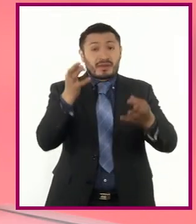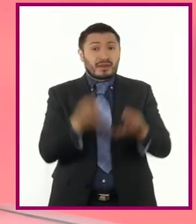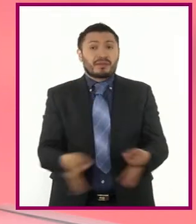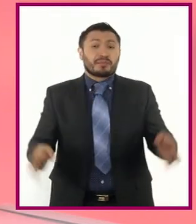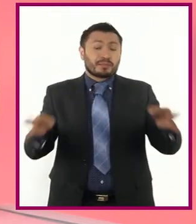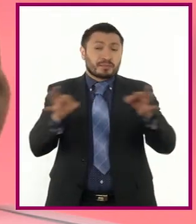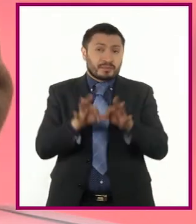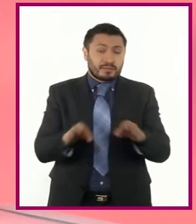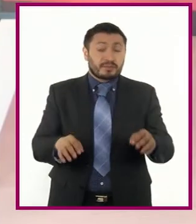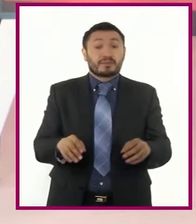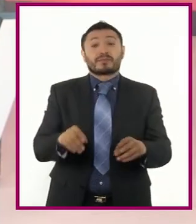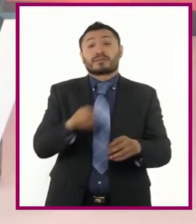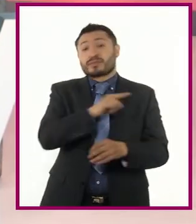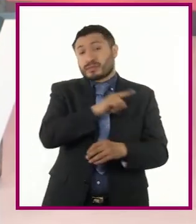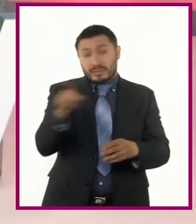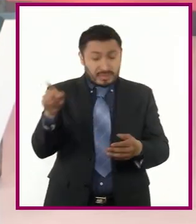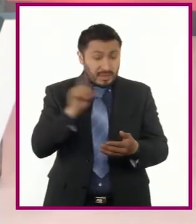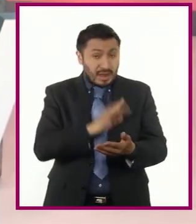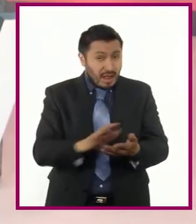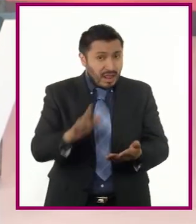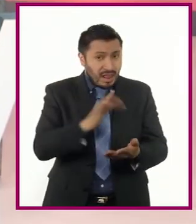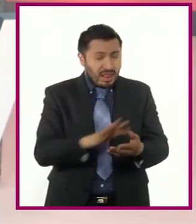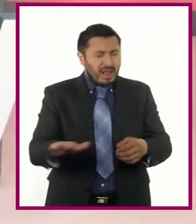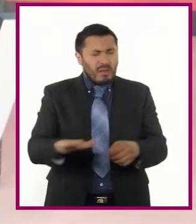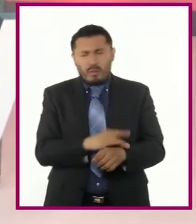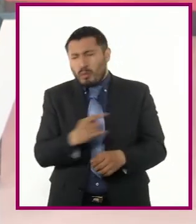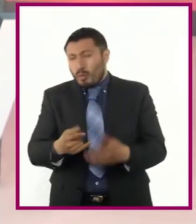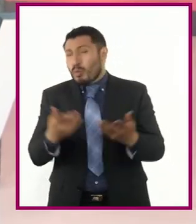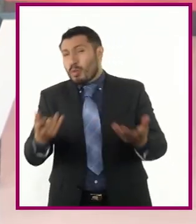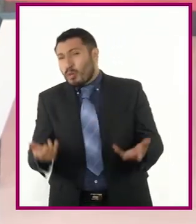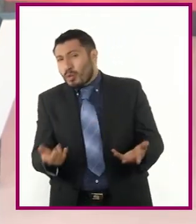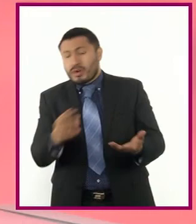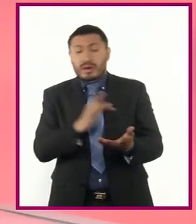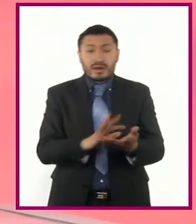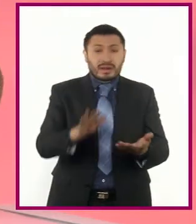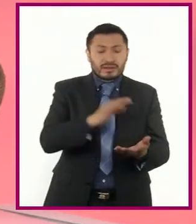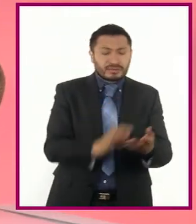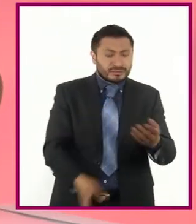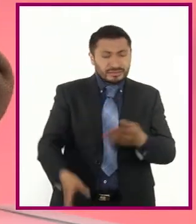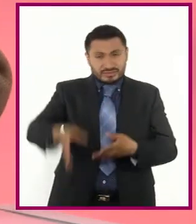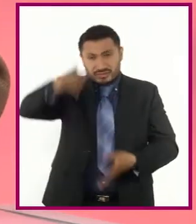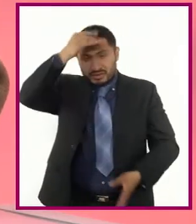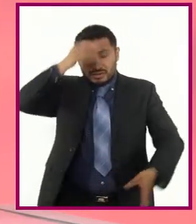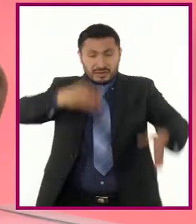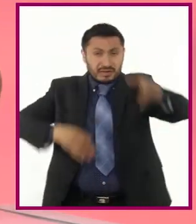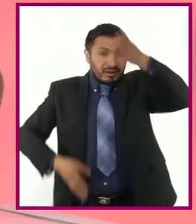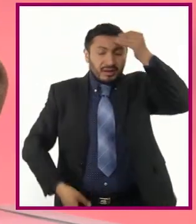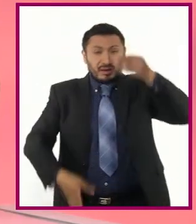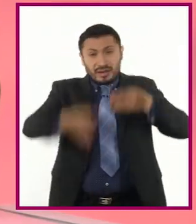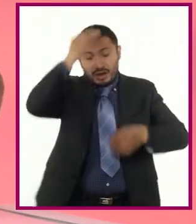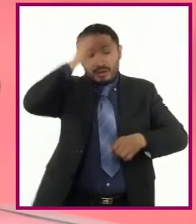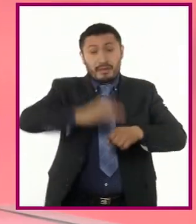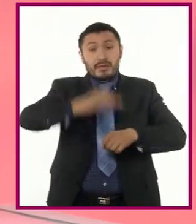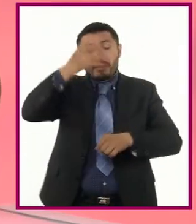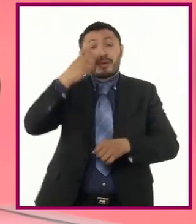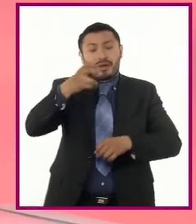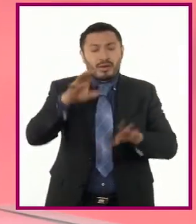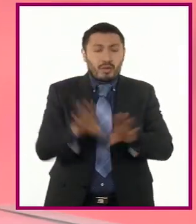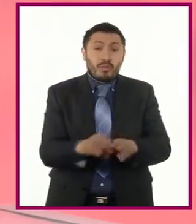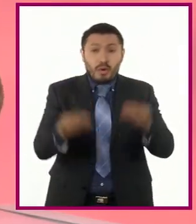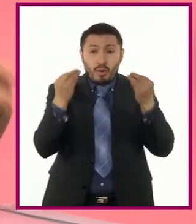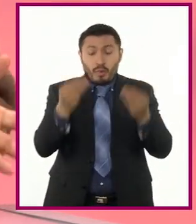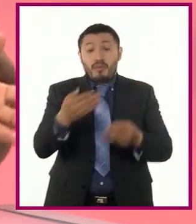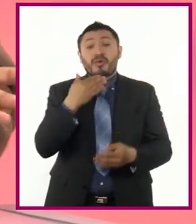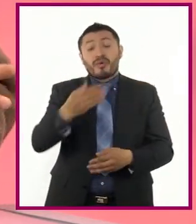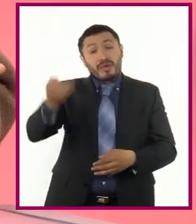Anel, es que también lean, porque la lectura hace que se nutra nuestro cerebro y este cerebro va a estar originando buenas ideas